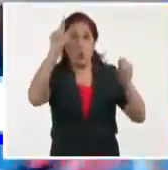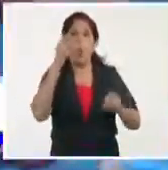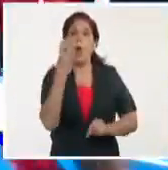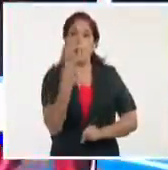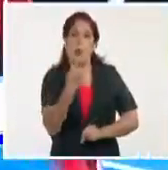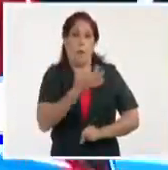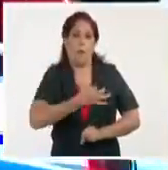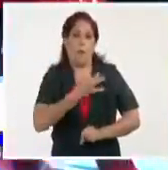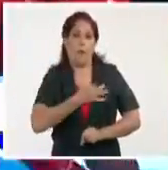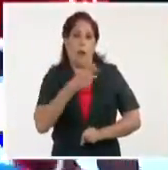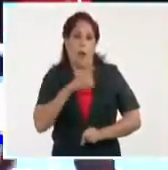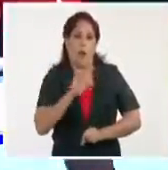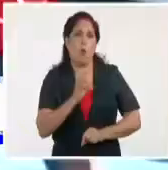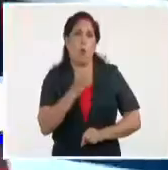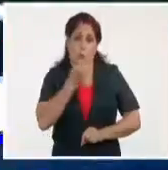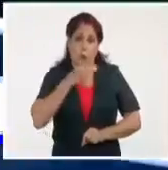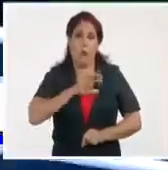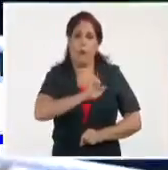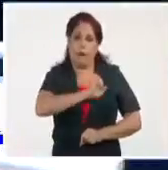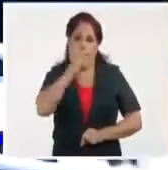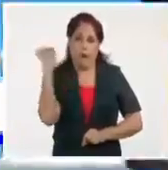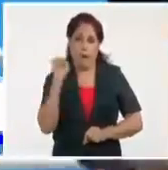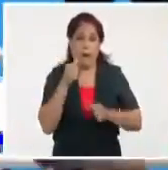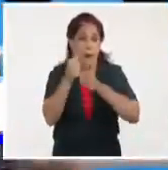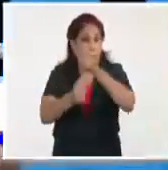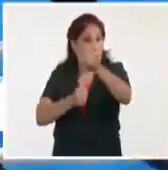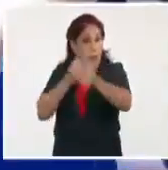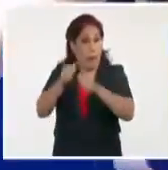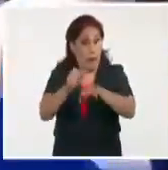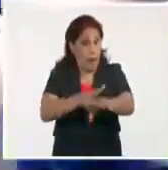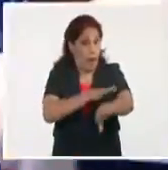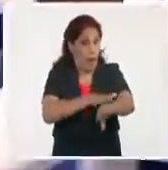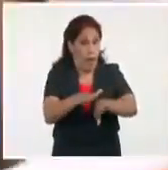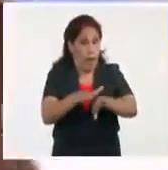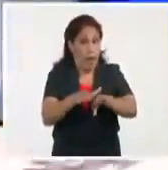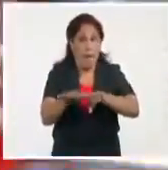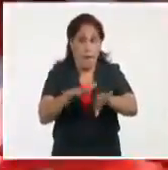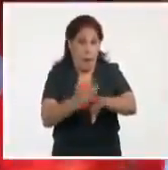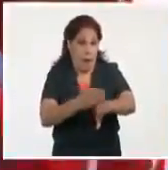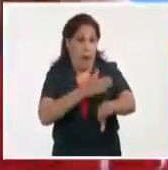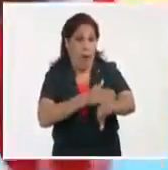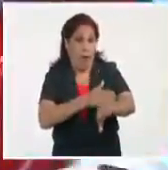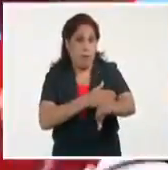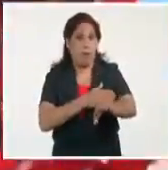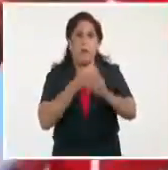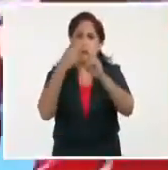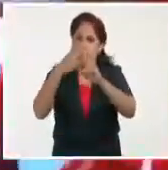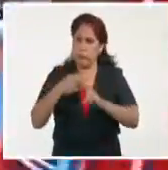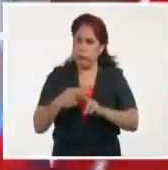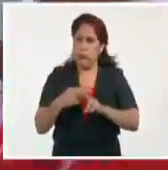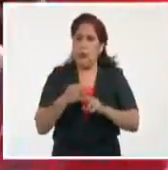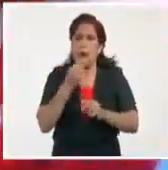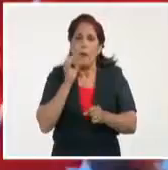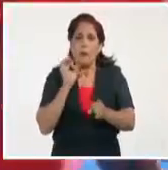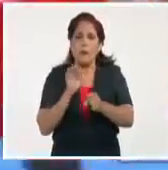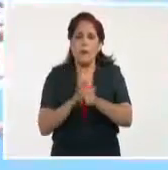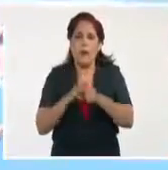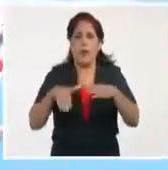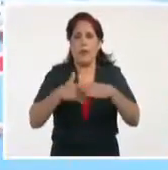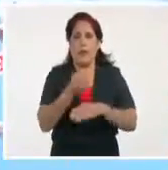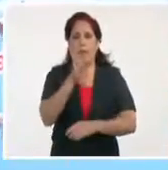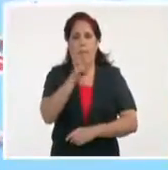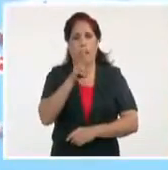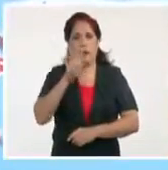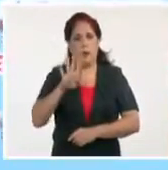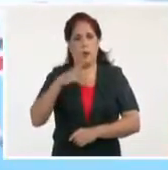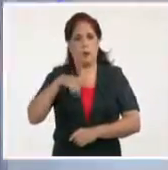de oro. Dado el ranking de cada uno de los pugilistas, Cuba llega con 5 atletas sembrados a la lid pactada para iniciar el día